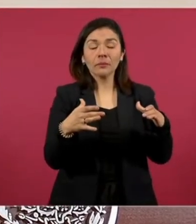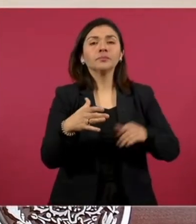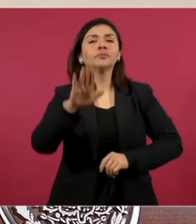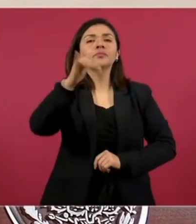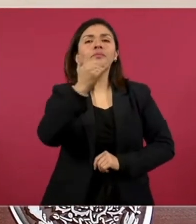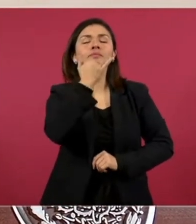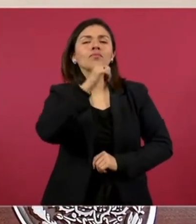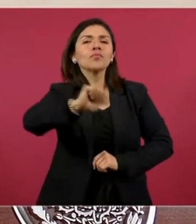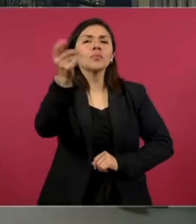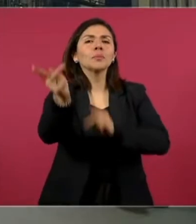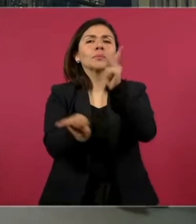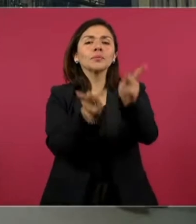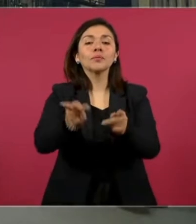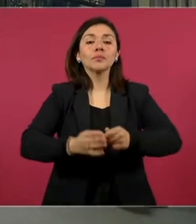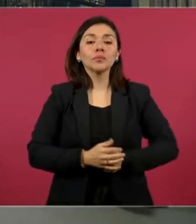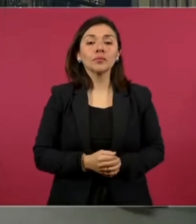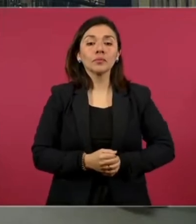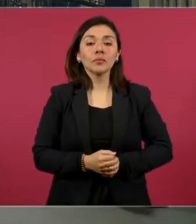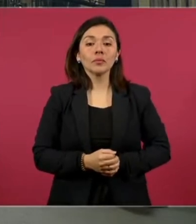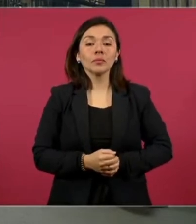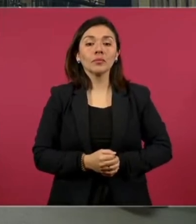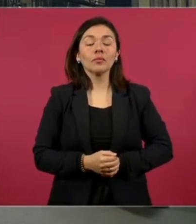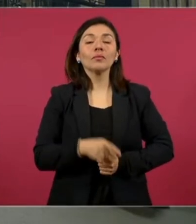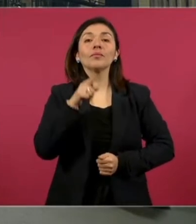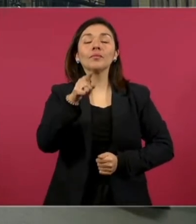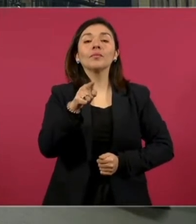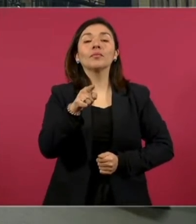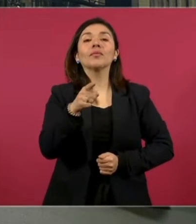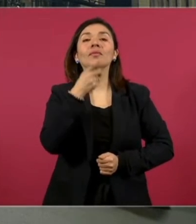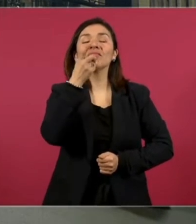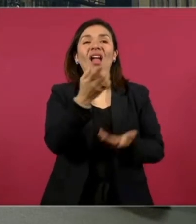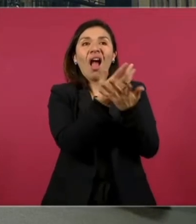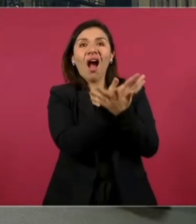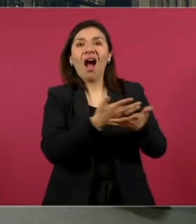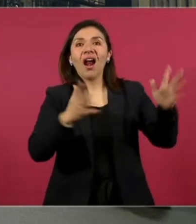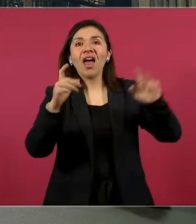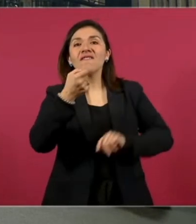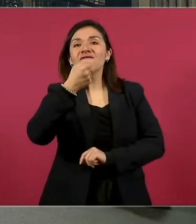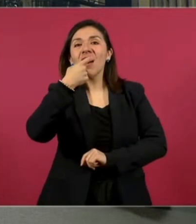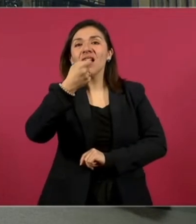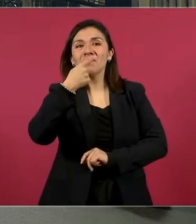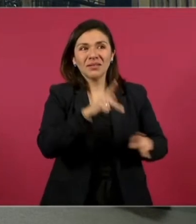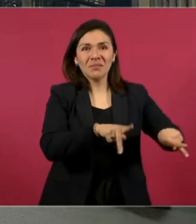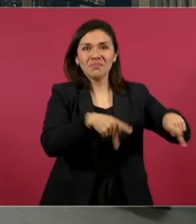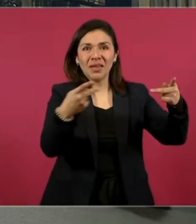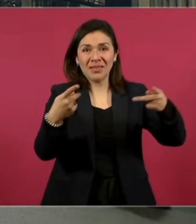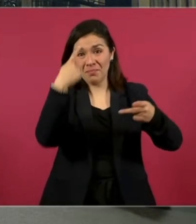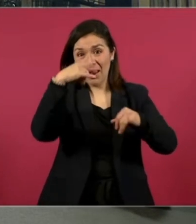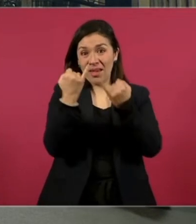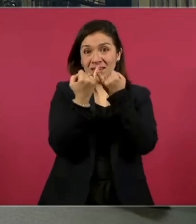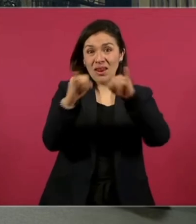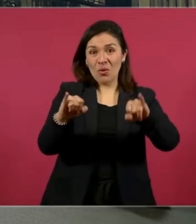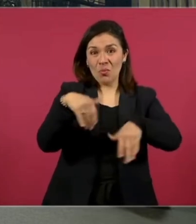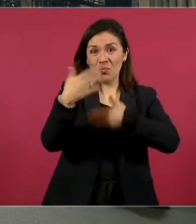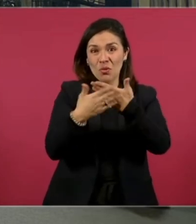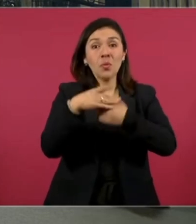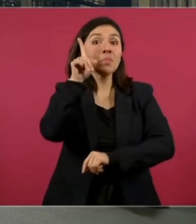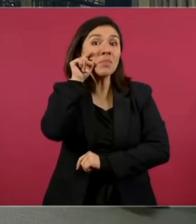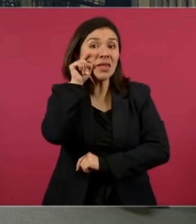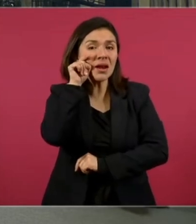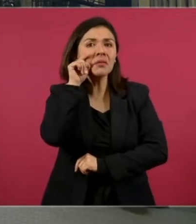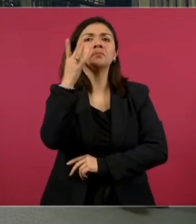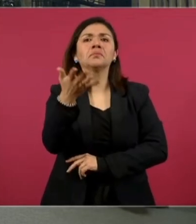Presidente, otra pregunta. Sobre la gran farmacia que está por inaugurarse. Mañana. Mañana. ¿Cómo va este sistema